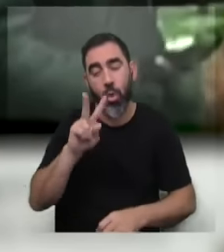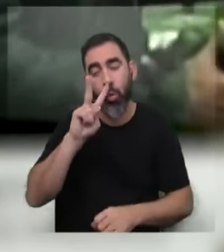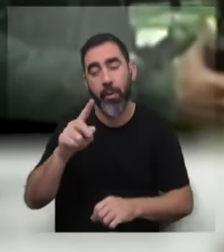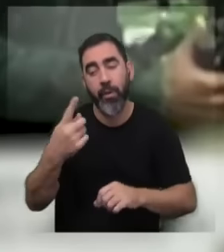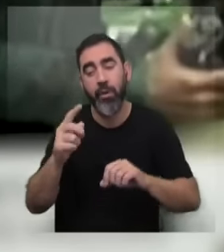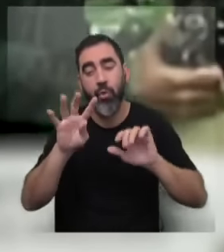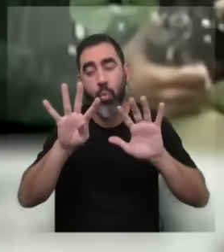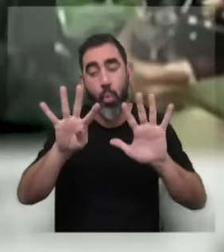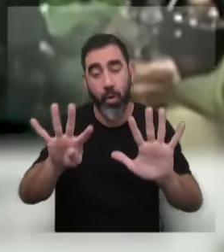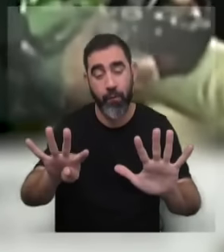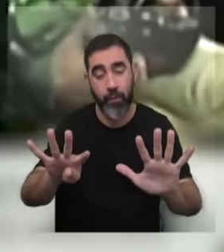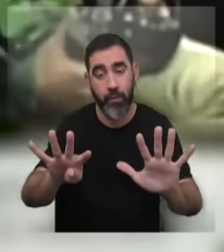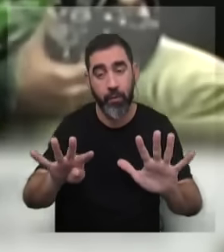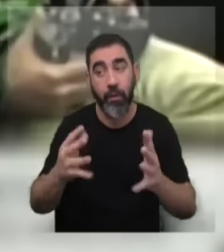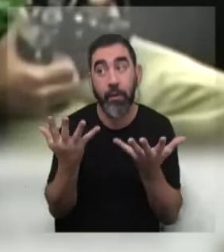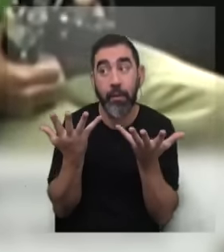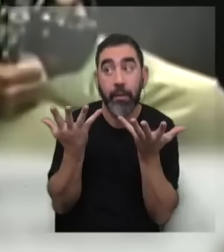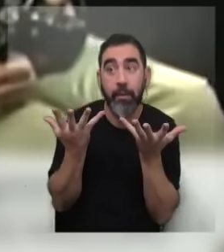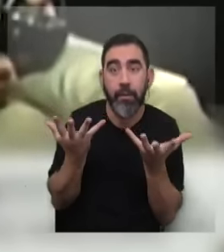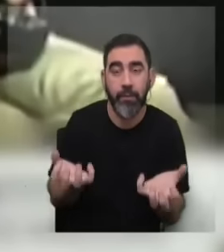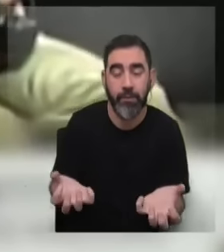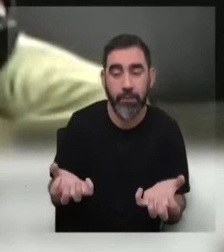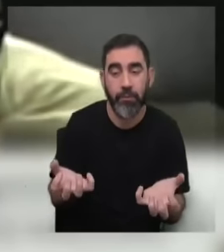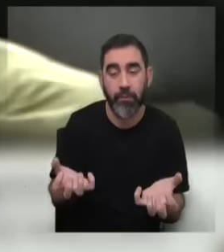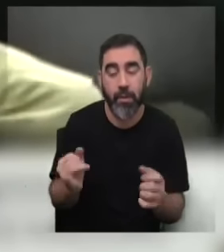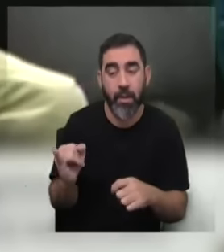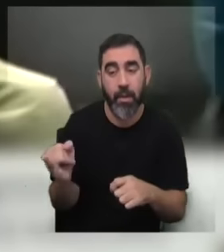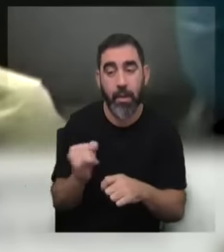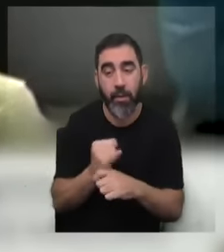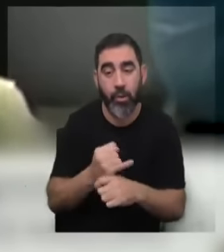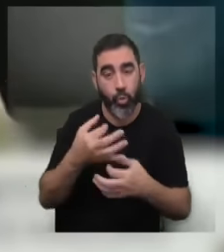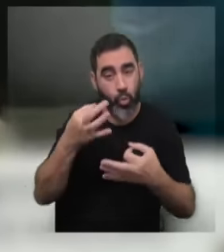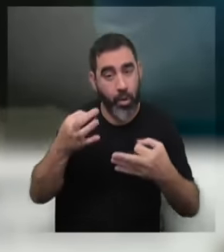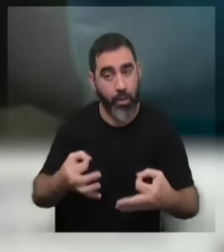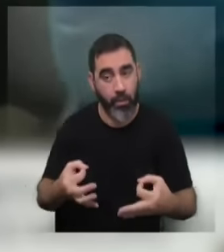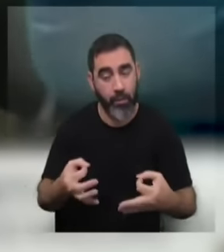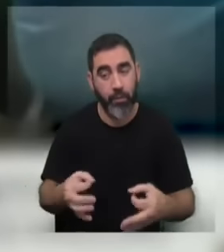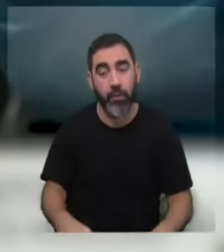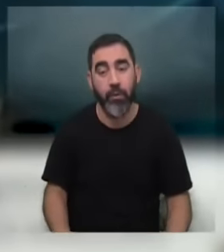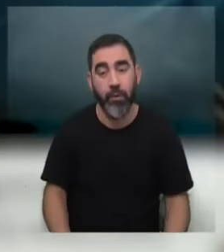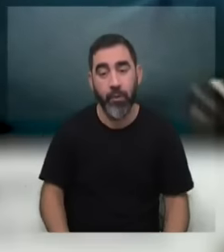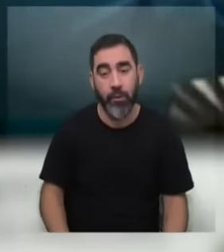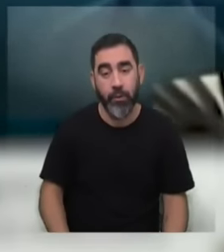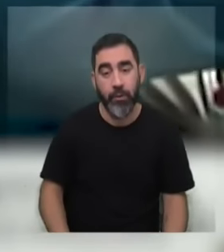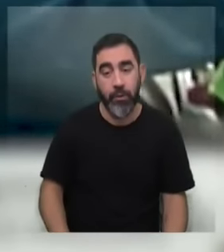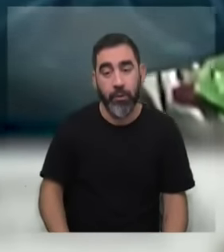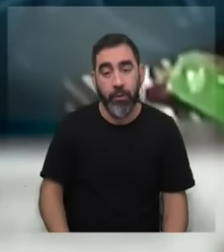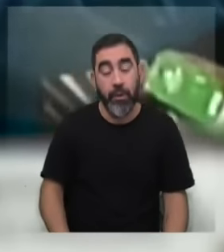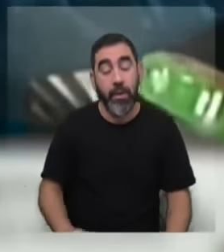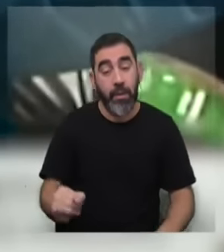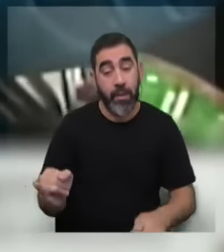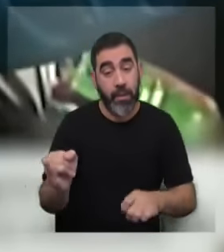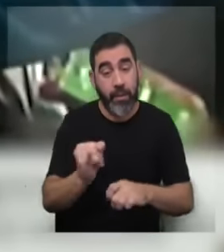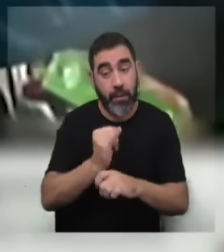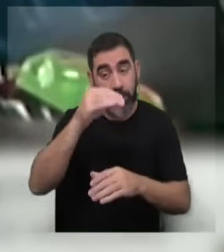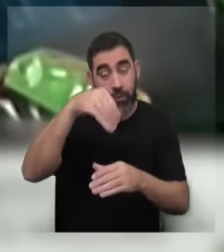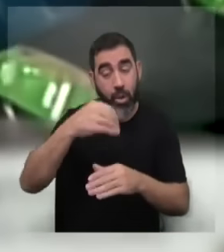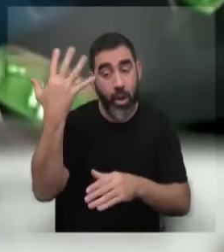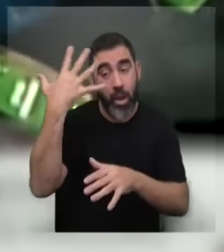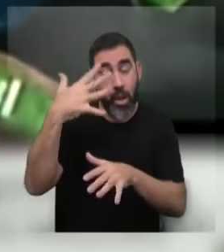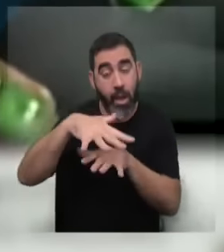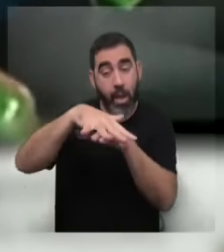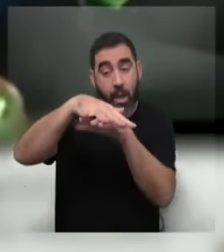2019 buscaron la institucionalidad para dentro de la institucionalidad la asamblea